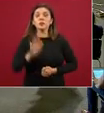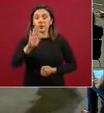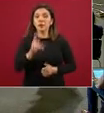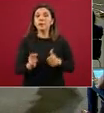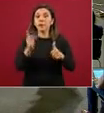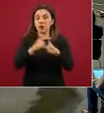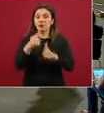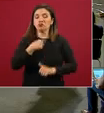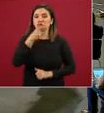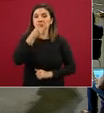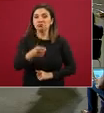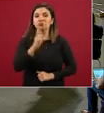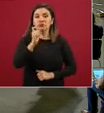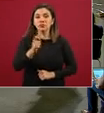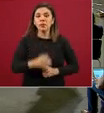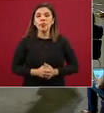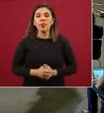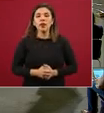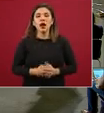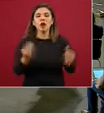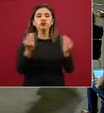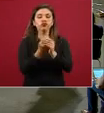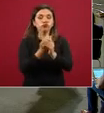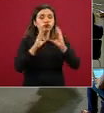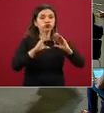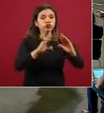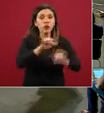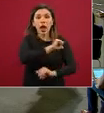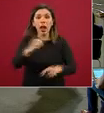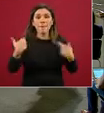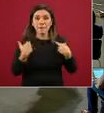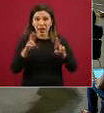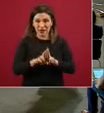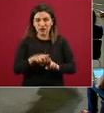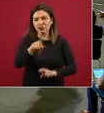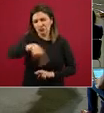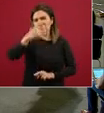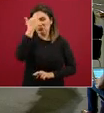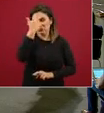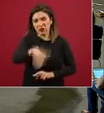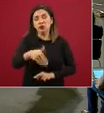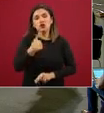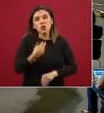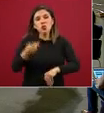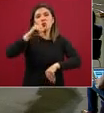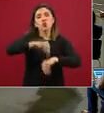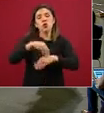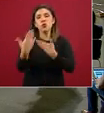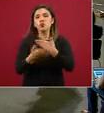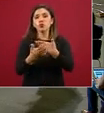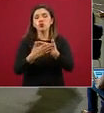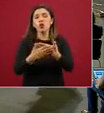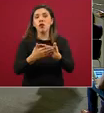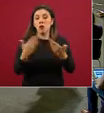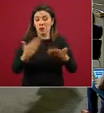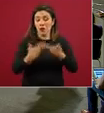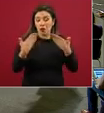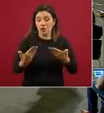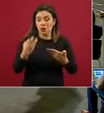Primero señalaría la parte de la capacitación docente. Como saben, vamos a establecer